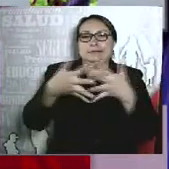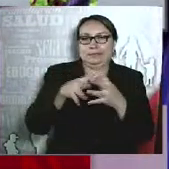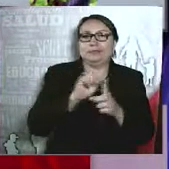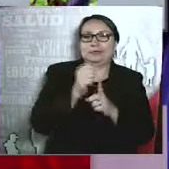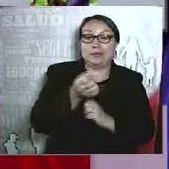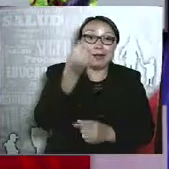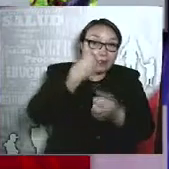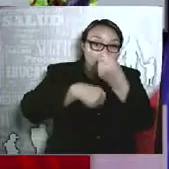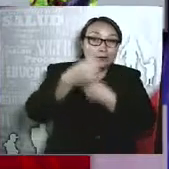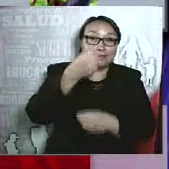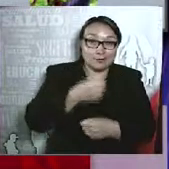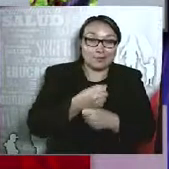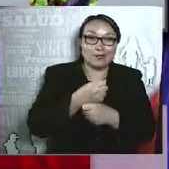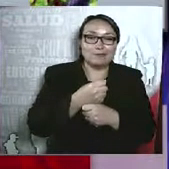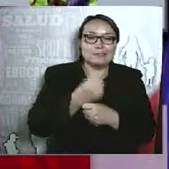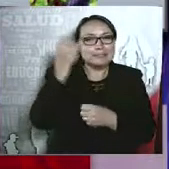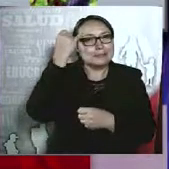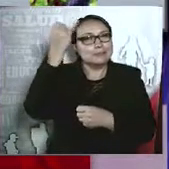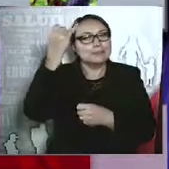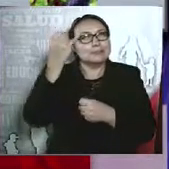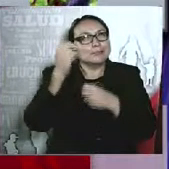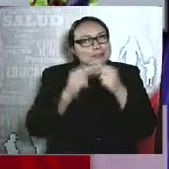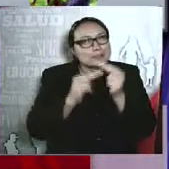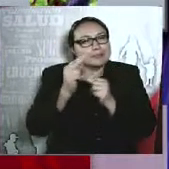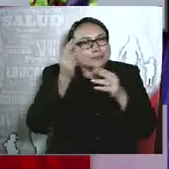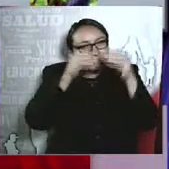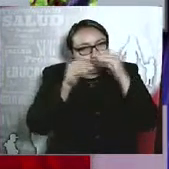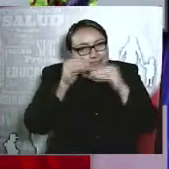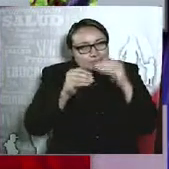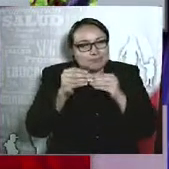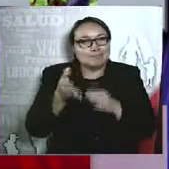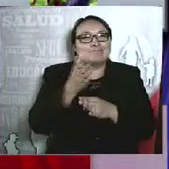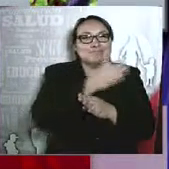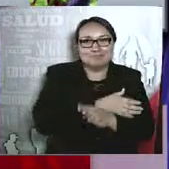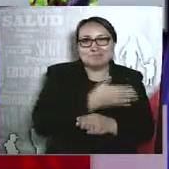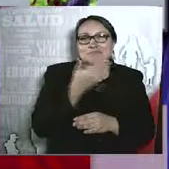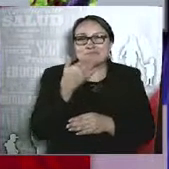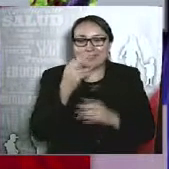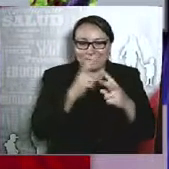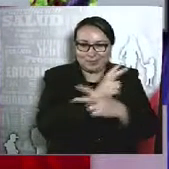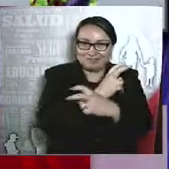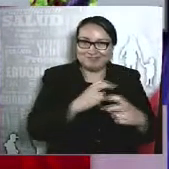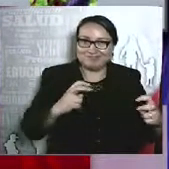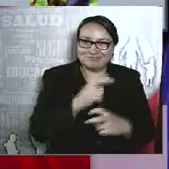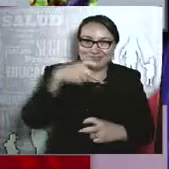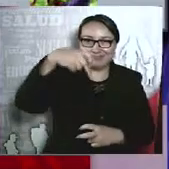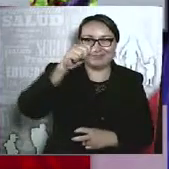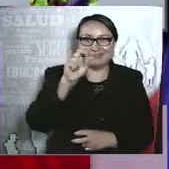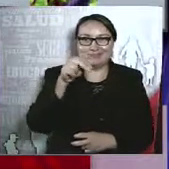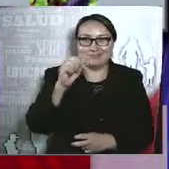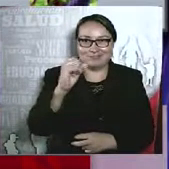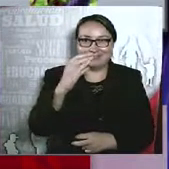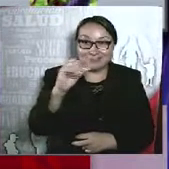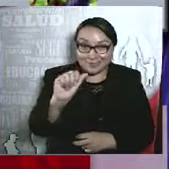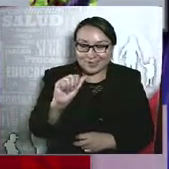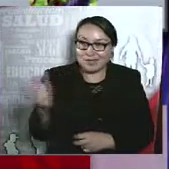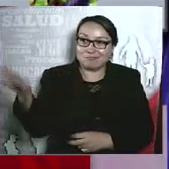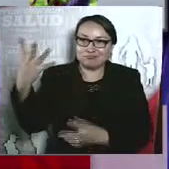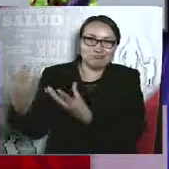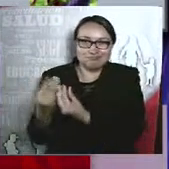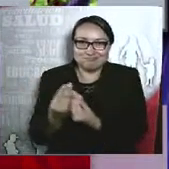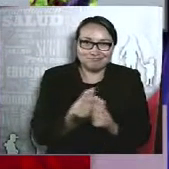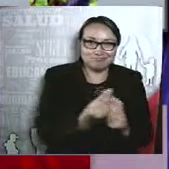nos dimos a la tarea de construir la idea, este año lo hicimos en el Parque Panaca, llevando un grupo de desmovilizados recién salidos para que tuvieran la oportunidad